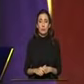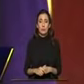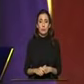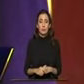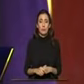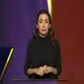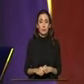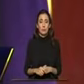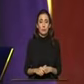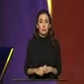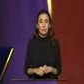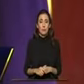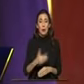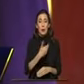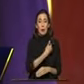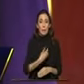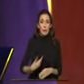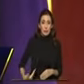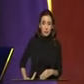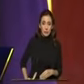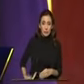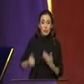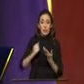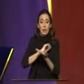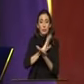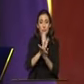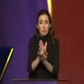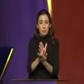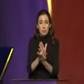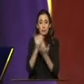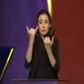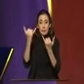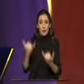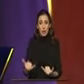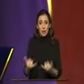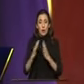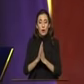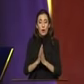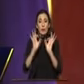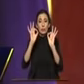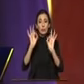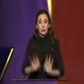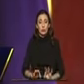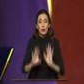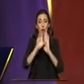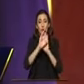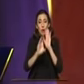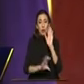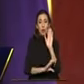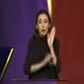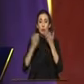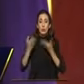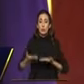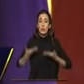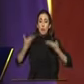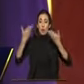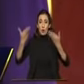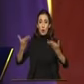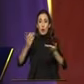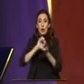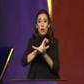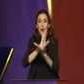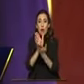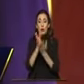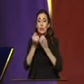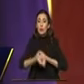Señor presidente, señores asambleístas, cumplo hoy con el mandato constitucional de entregar a la Asamblea Nacional